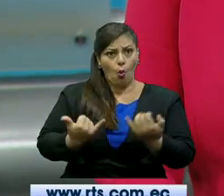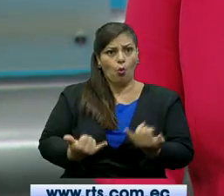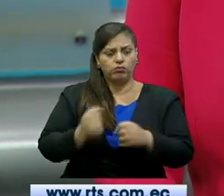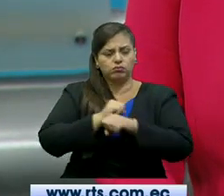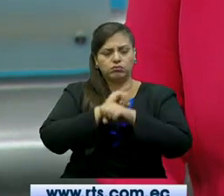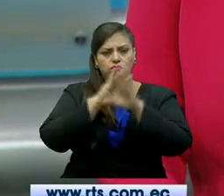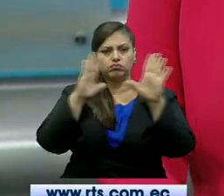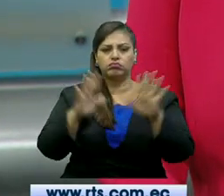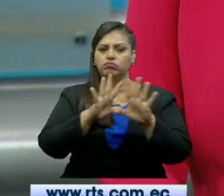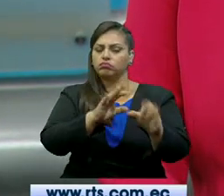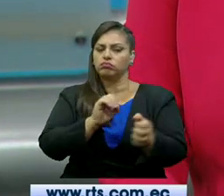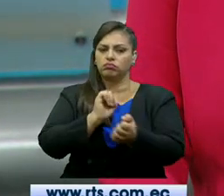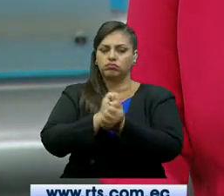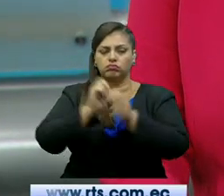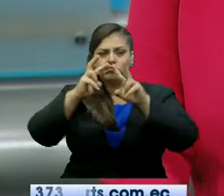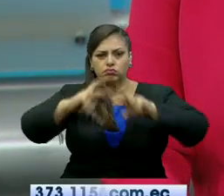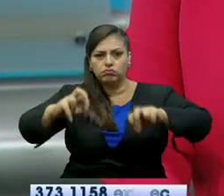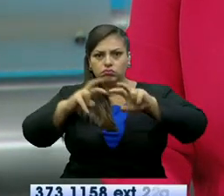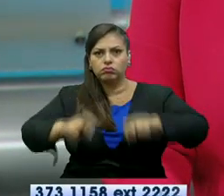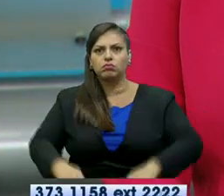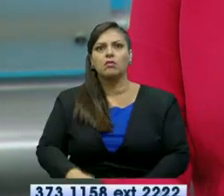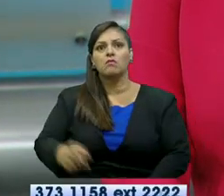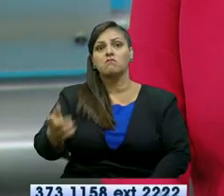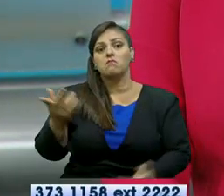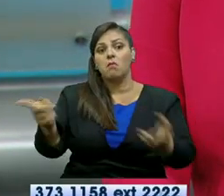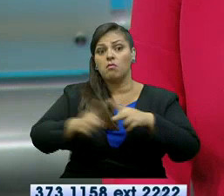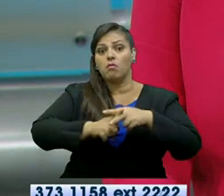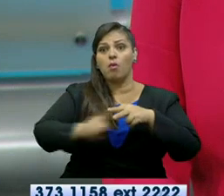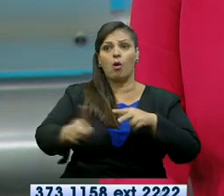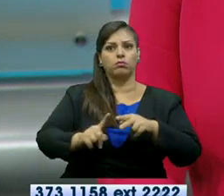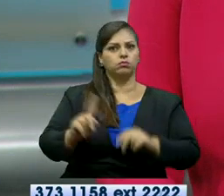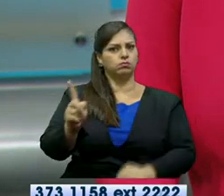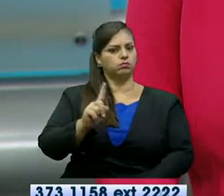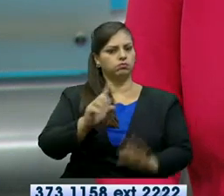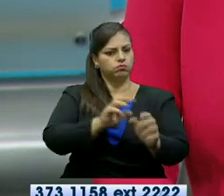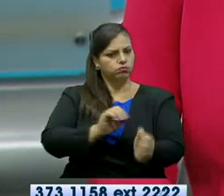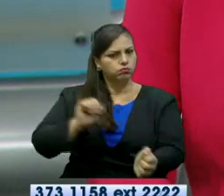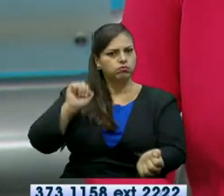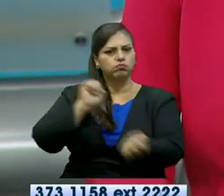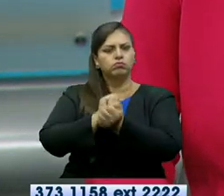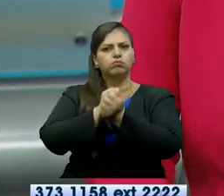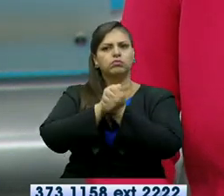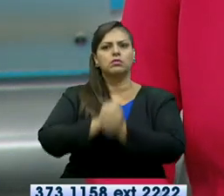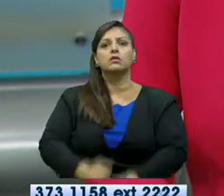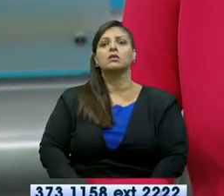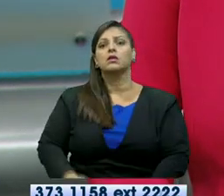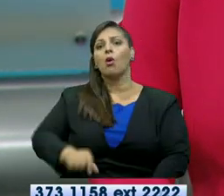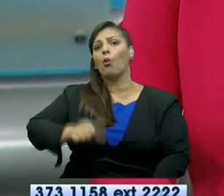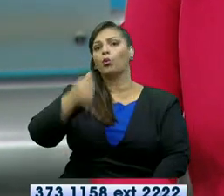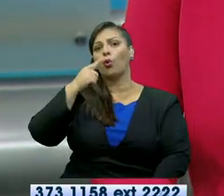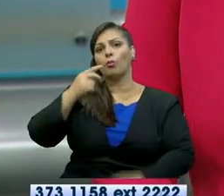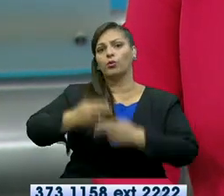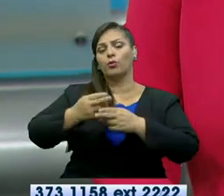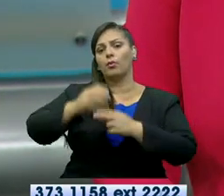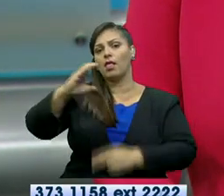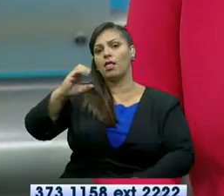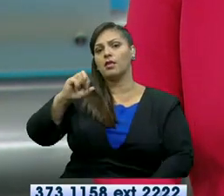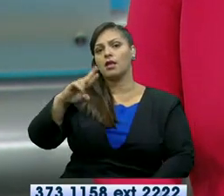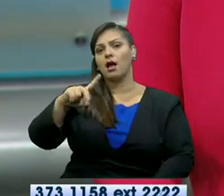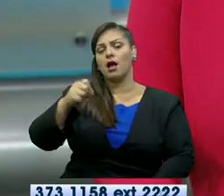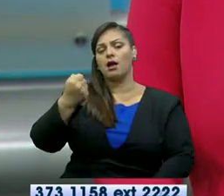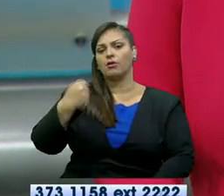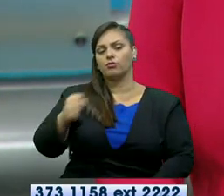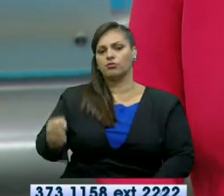La medida buscaba garantizar que acuda a la fiscalía a rendir su versión en caso de corrupción denunciado en su contra por Carlos